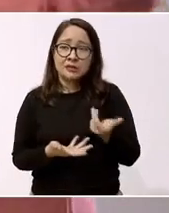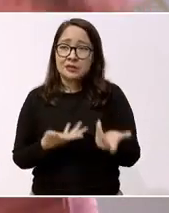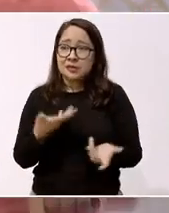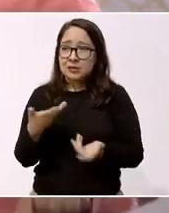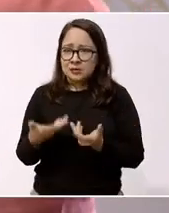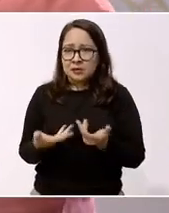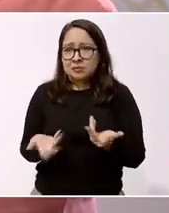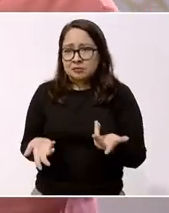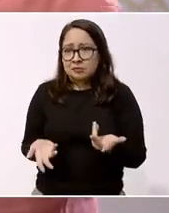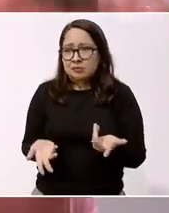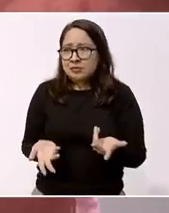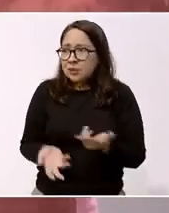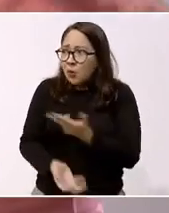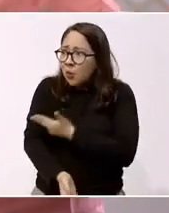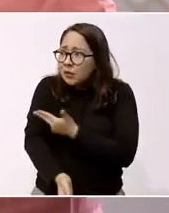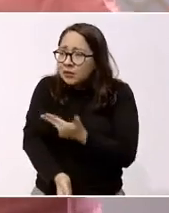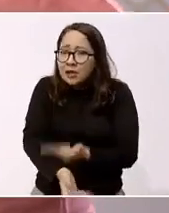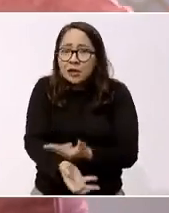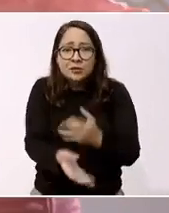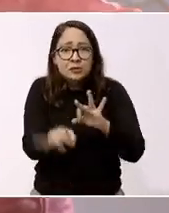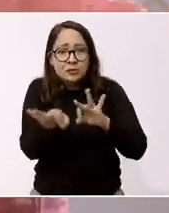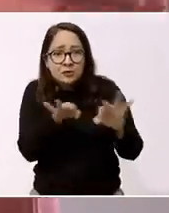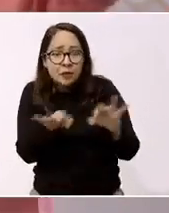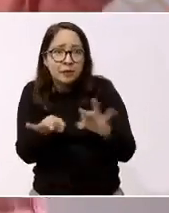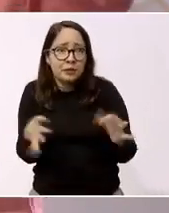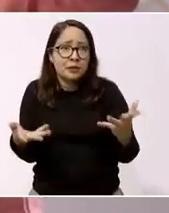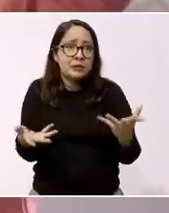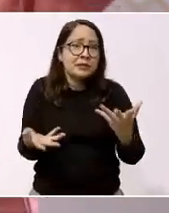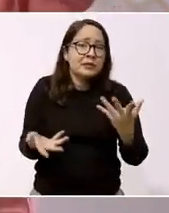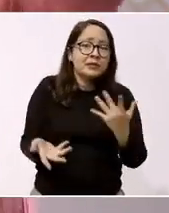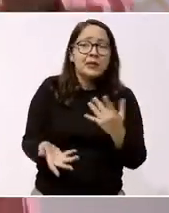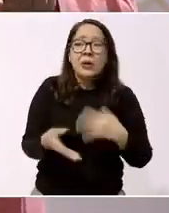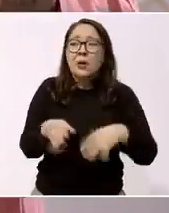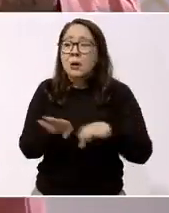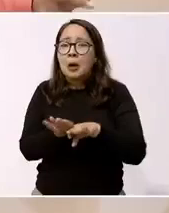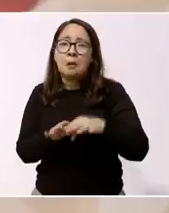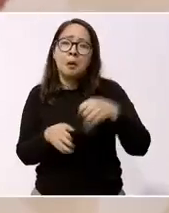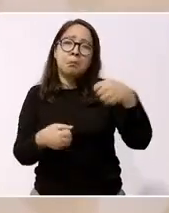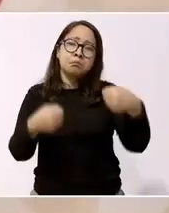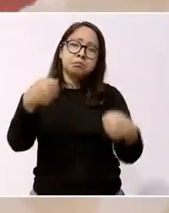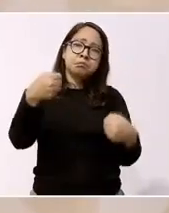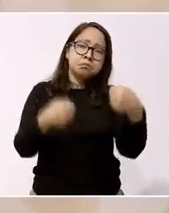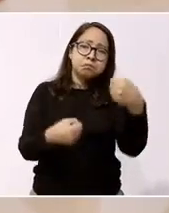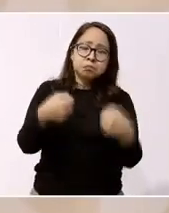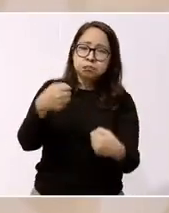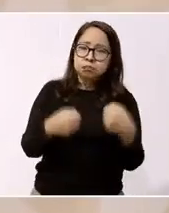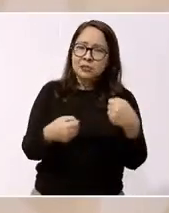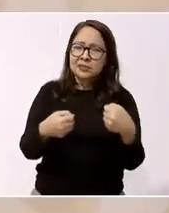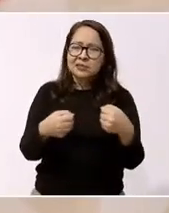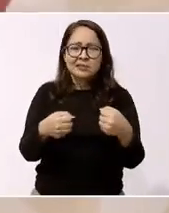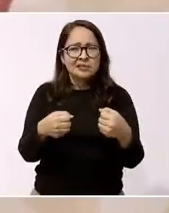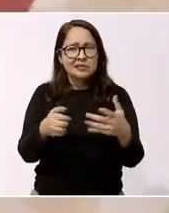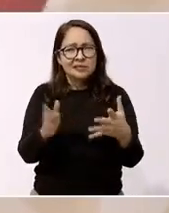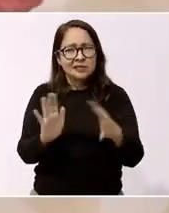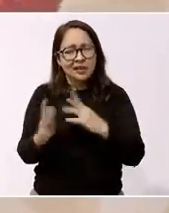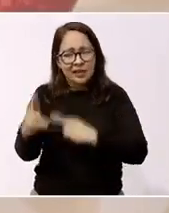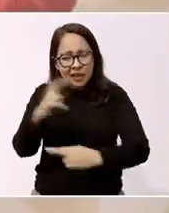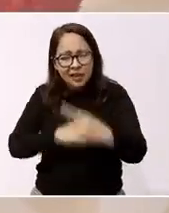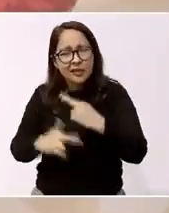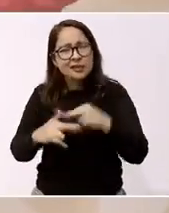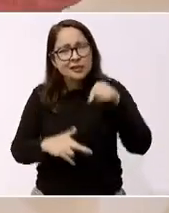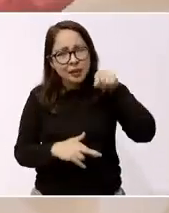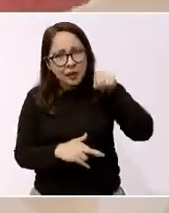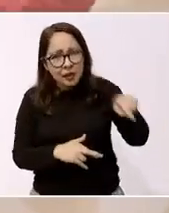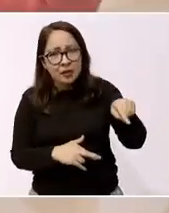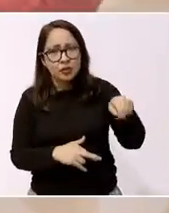laborando honestamente, buscándose la vida como choferes, quiero que vuelvan a